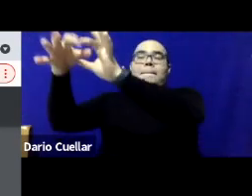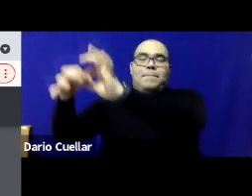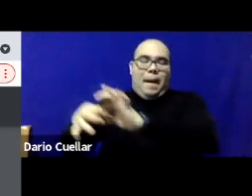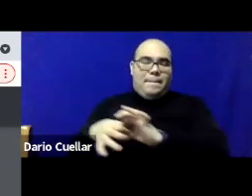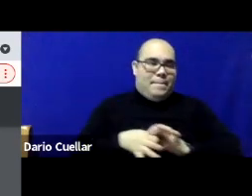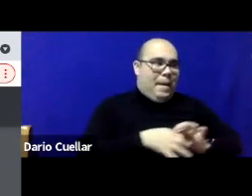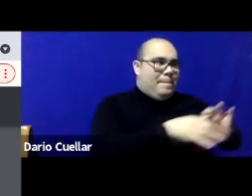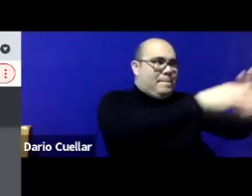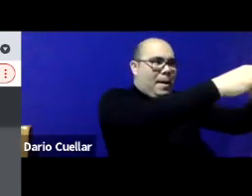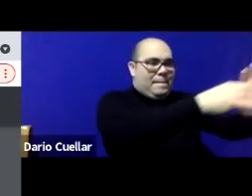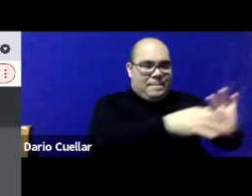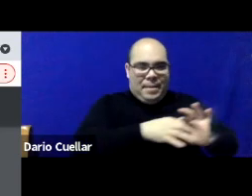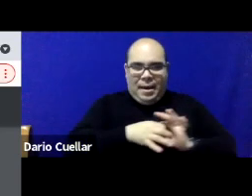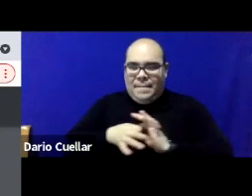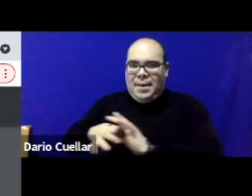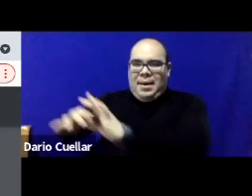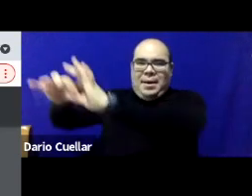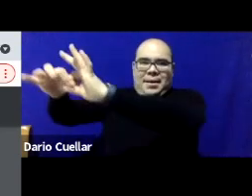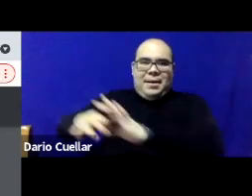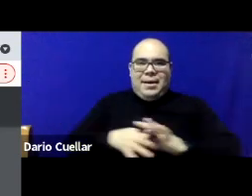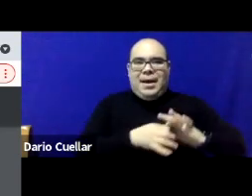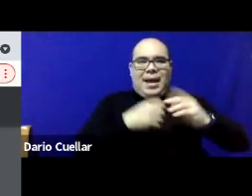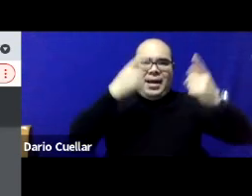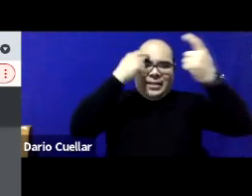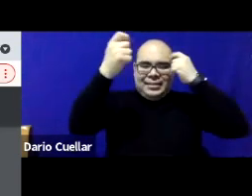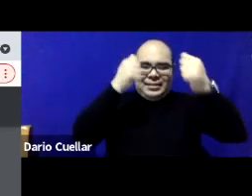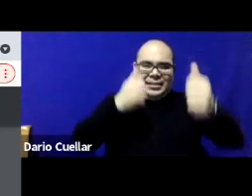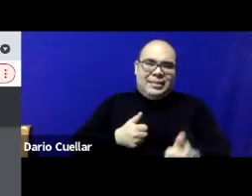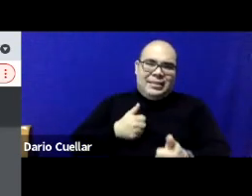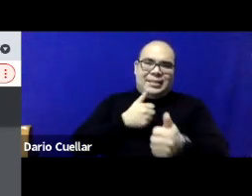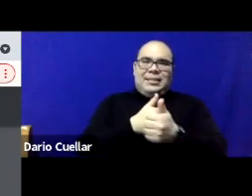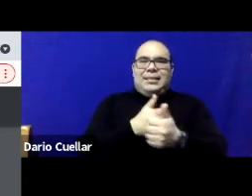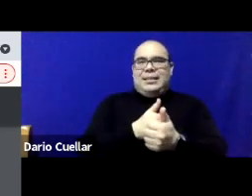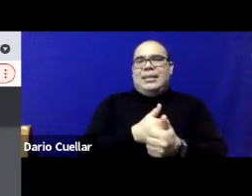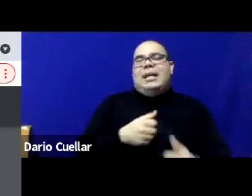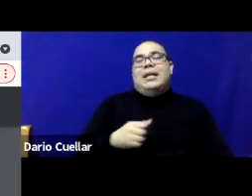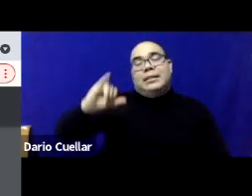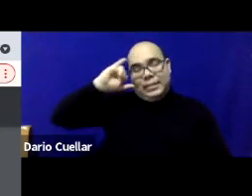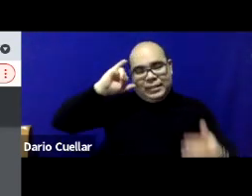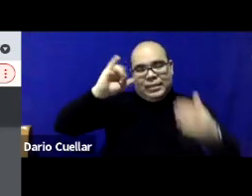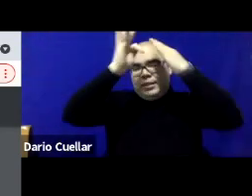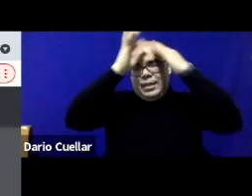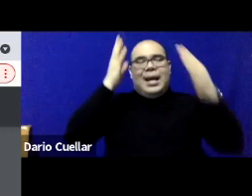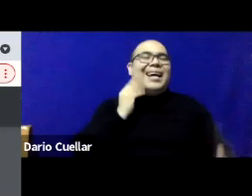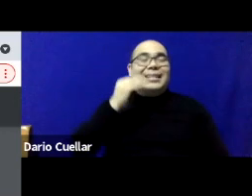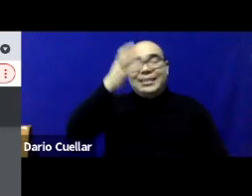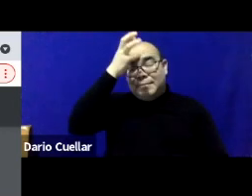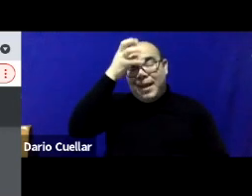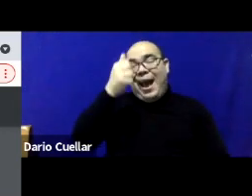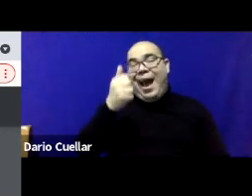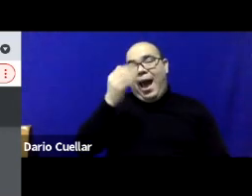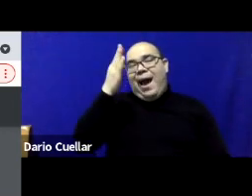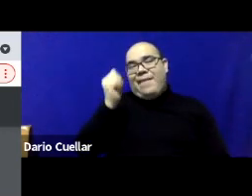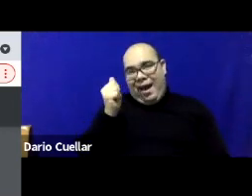sea el eje articulador en estrategias de intervención. En este caso, el psicólogo clínico experto en ABA, que desde allí